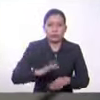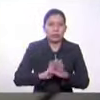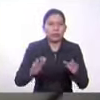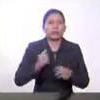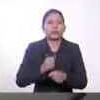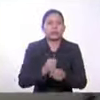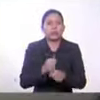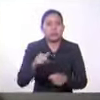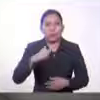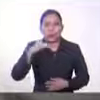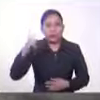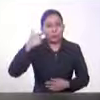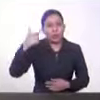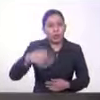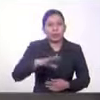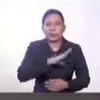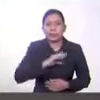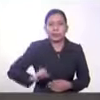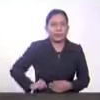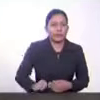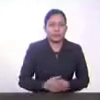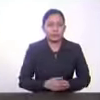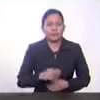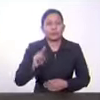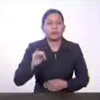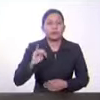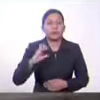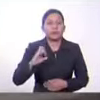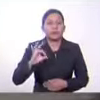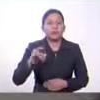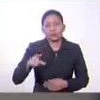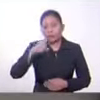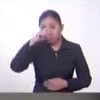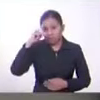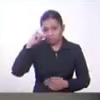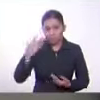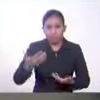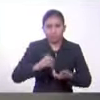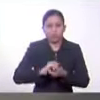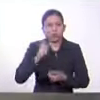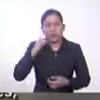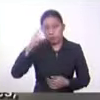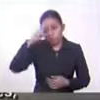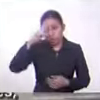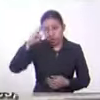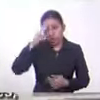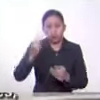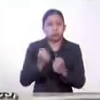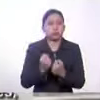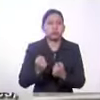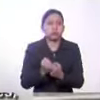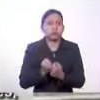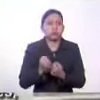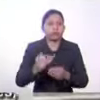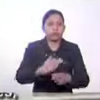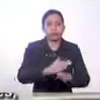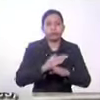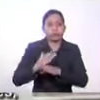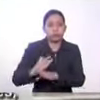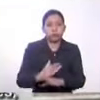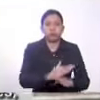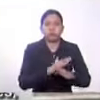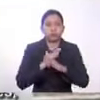de nuestro país. UNICEF trabaja con la Comisión Mexicana de Ayuda a Refugiados con la finalidad